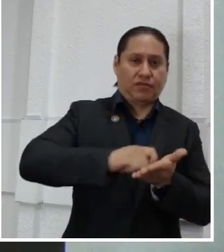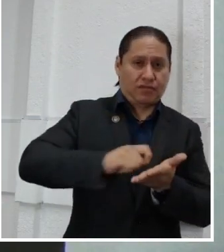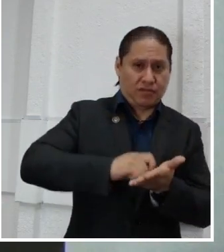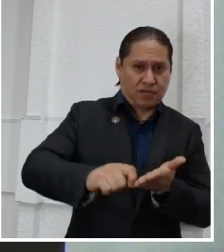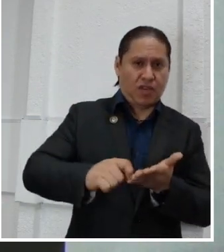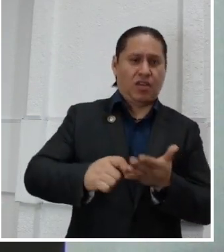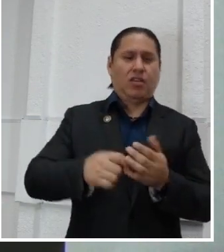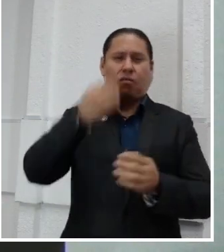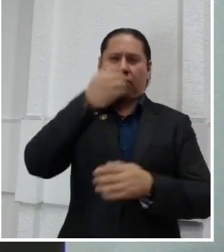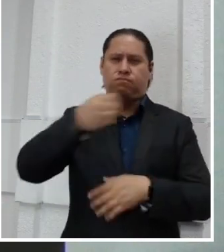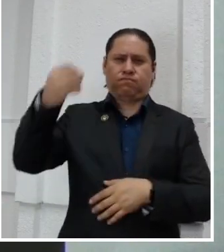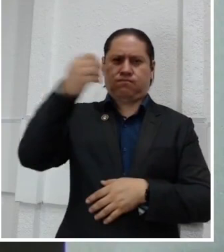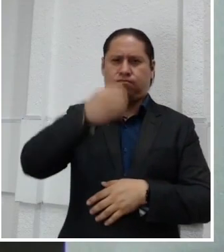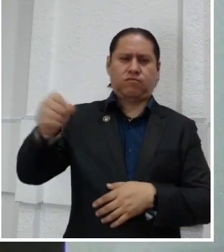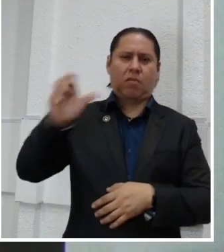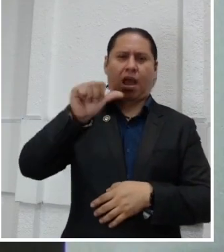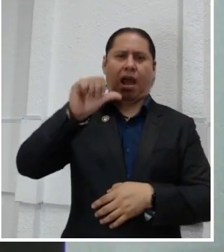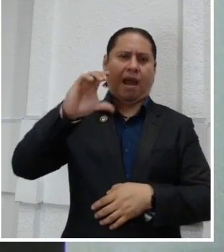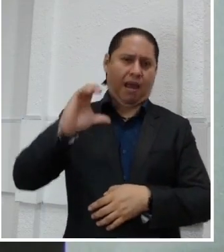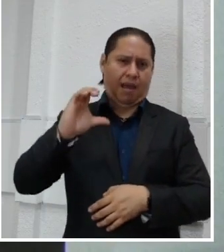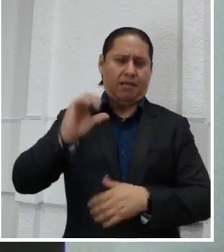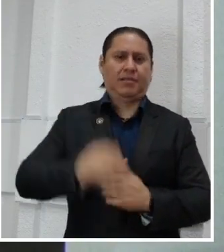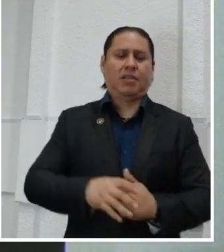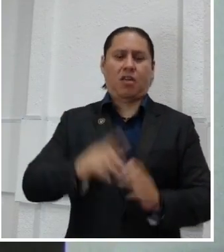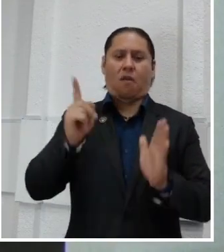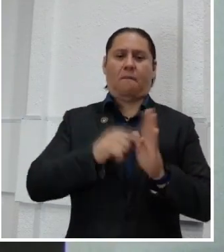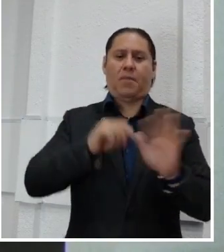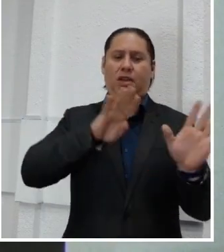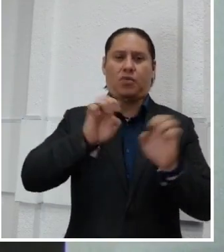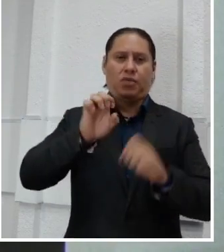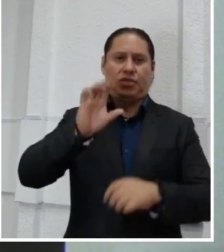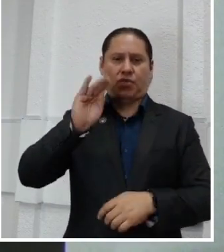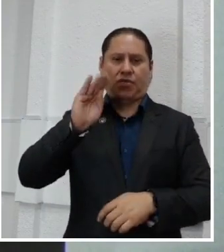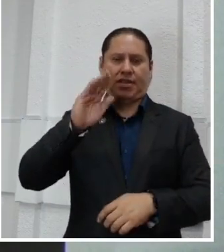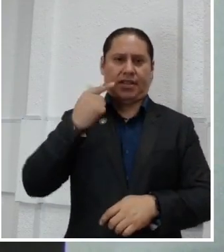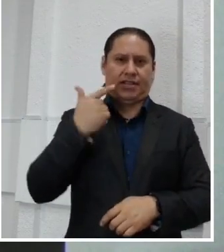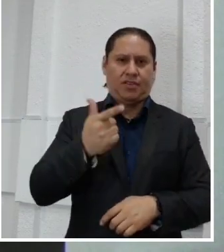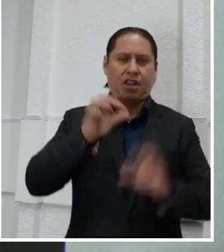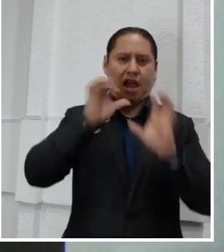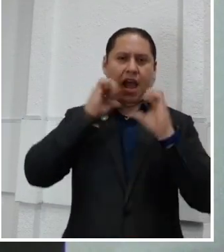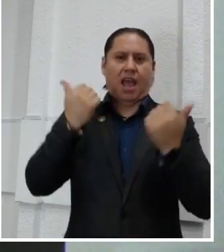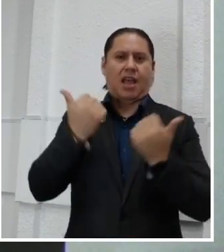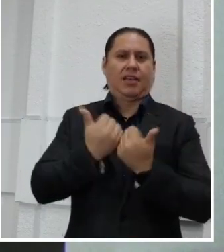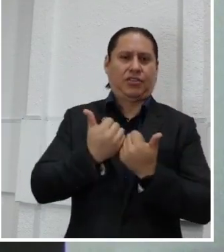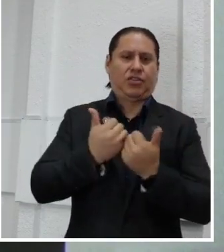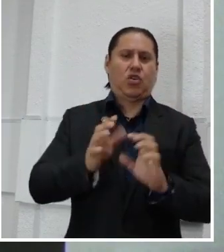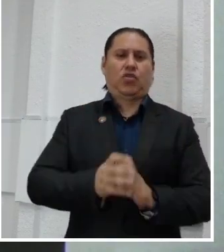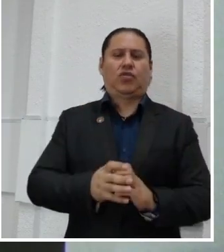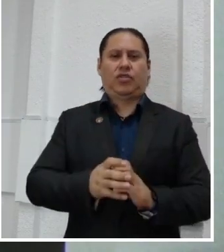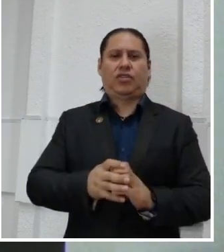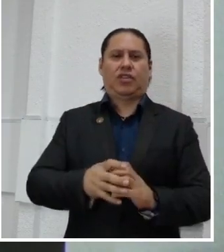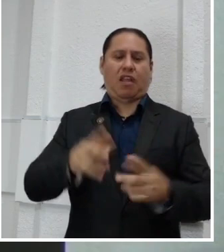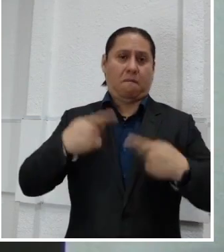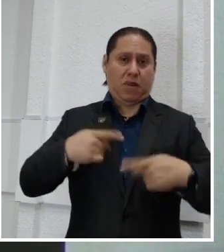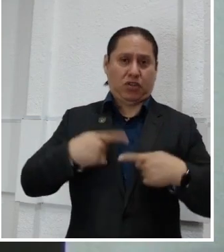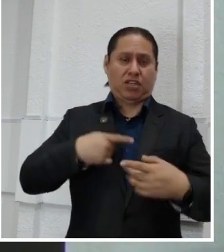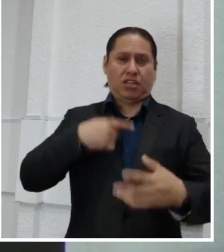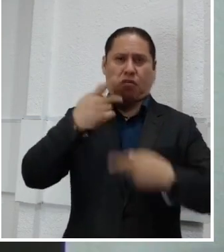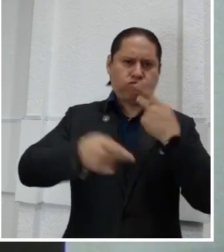Poetas Chiapanecos, AC, y en 1997 de la Asociación de Cronistas del Estado de